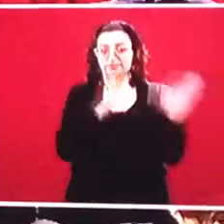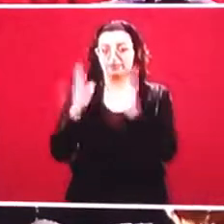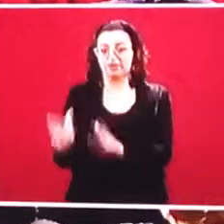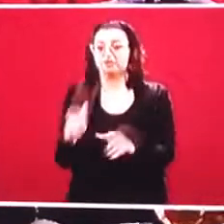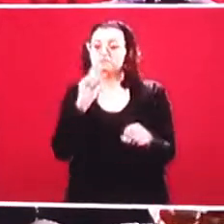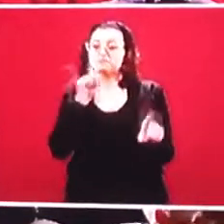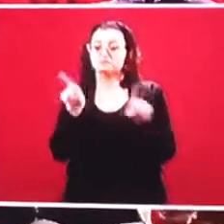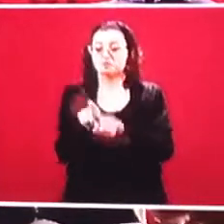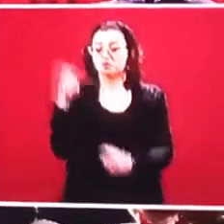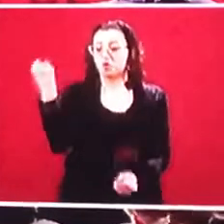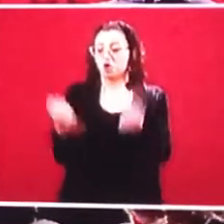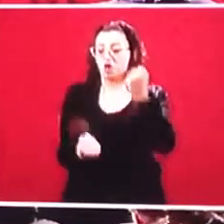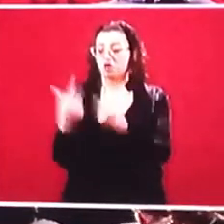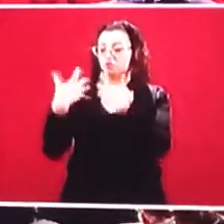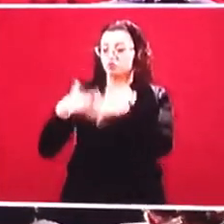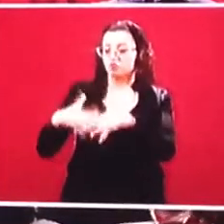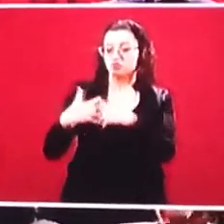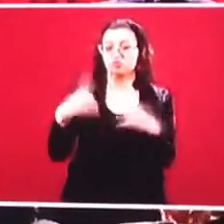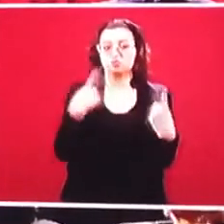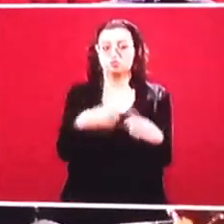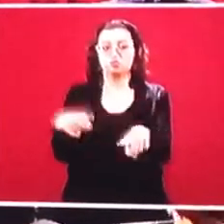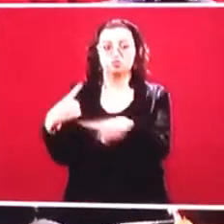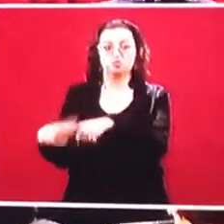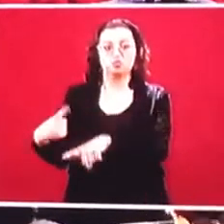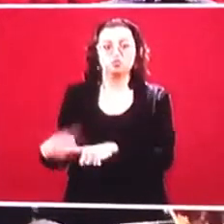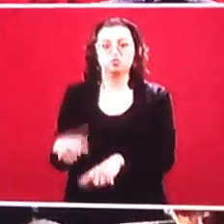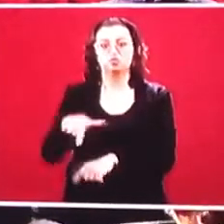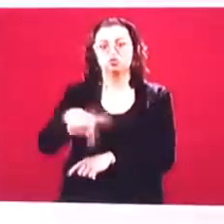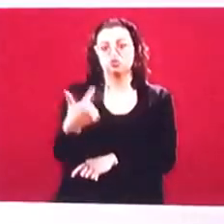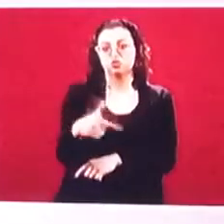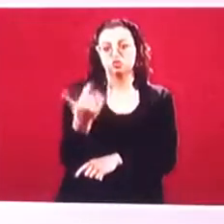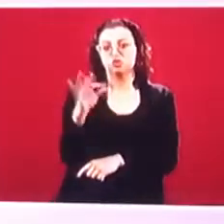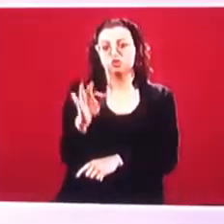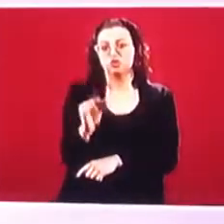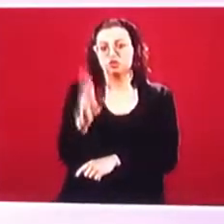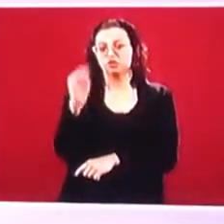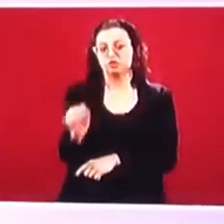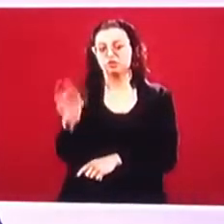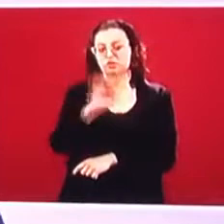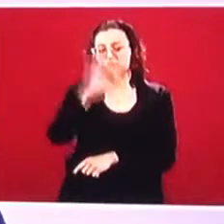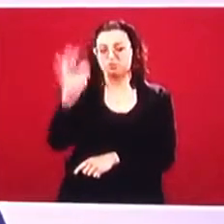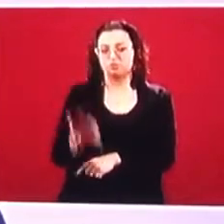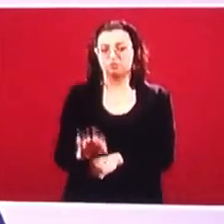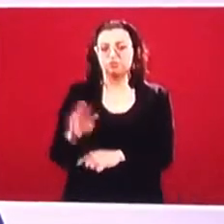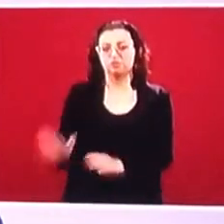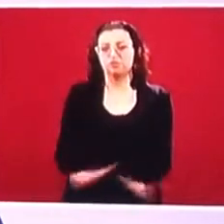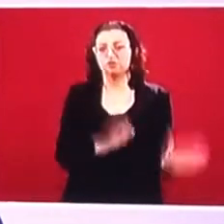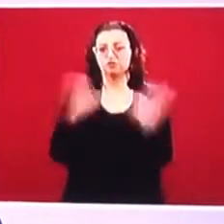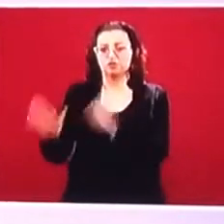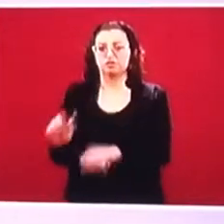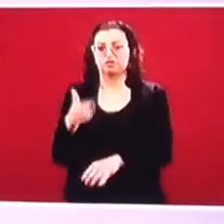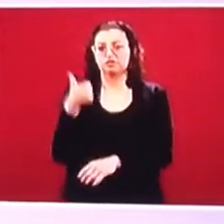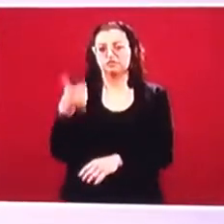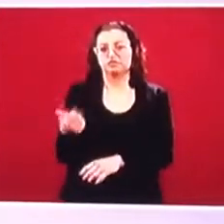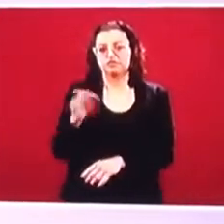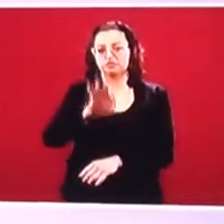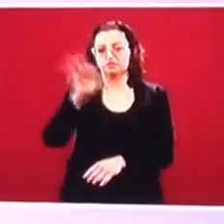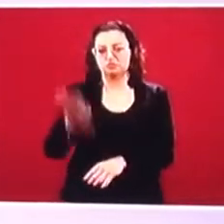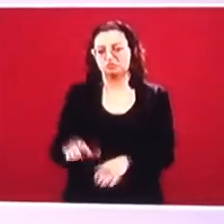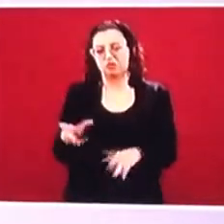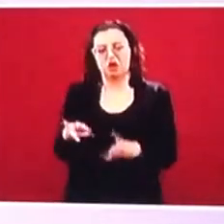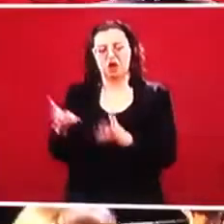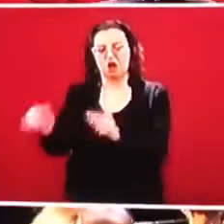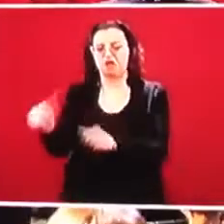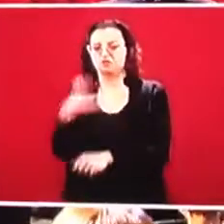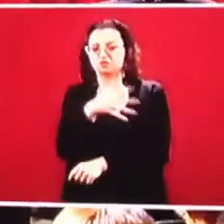en casa, bueno, dije, bueno, en lugar de estar viendo películas o viendo series de televisión o perdiendo el tiempo, dije,